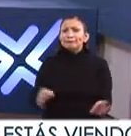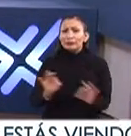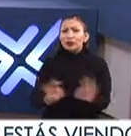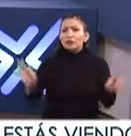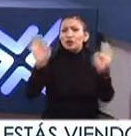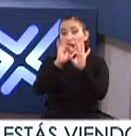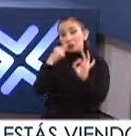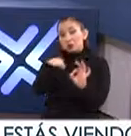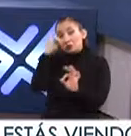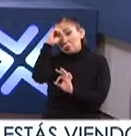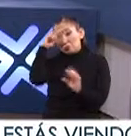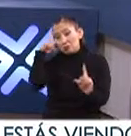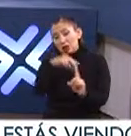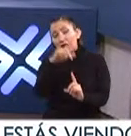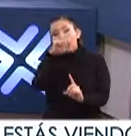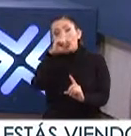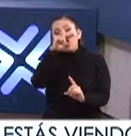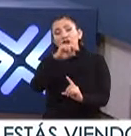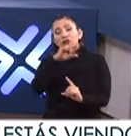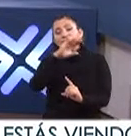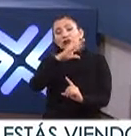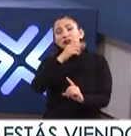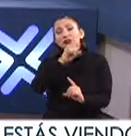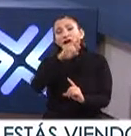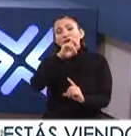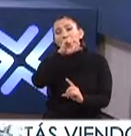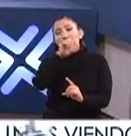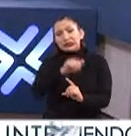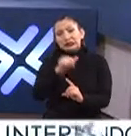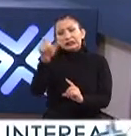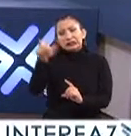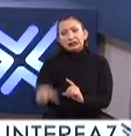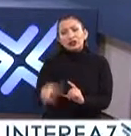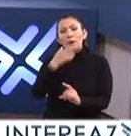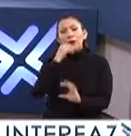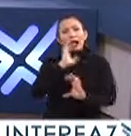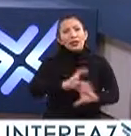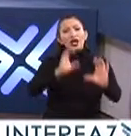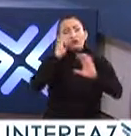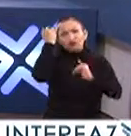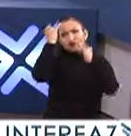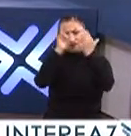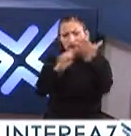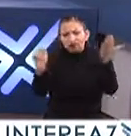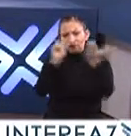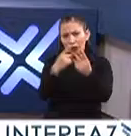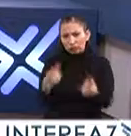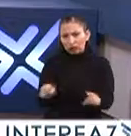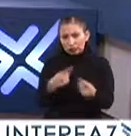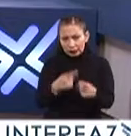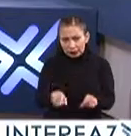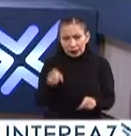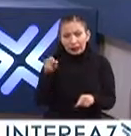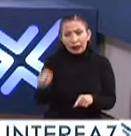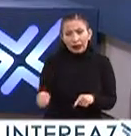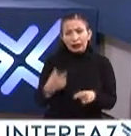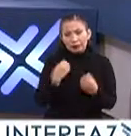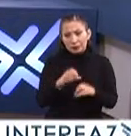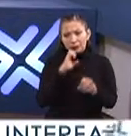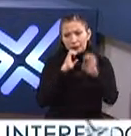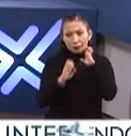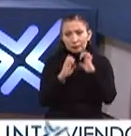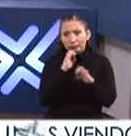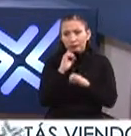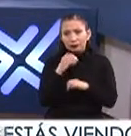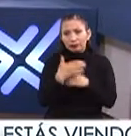significativos desde mi perspectiva, que es León Chávez Teixeiro, un cantante, compositor. No se pierda esta entrevista